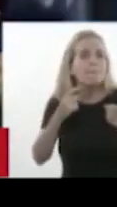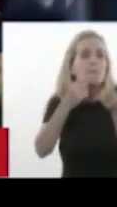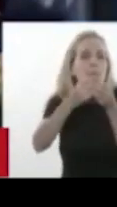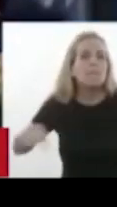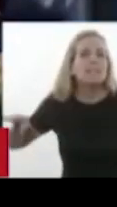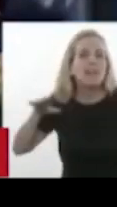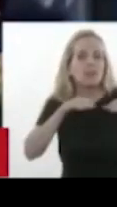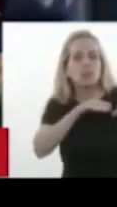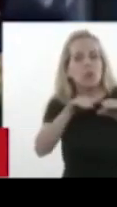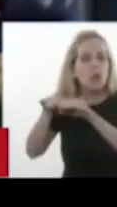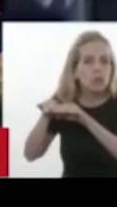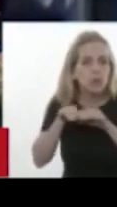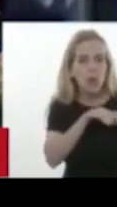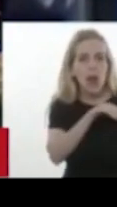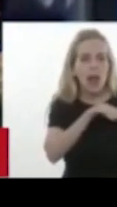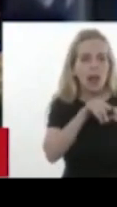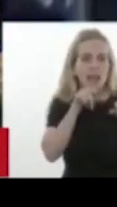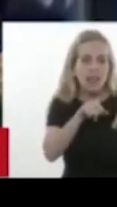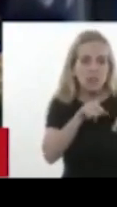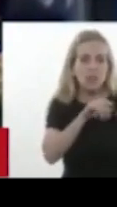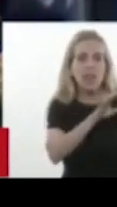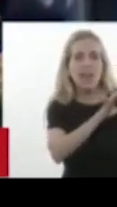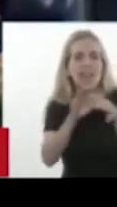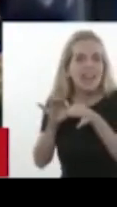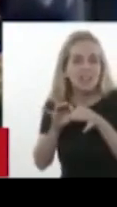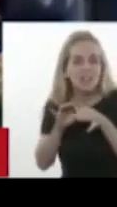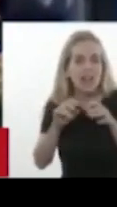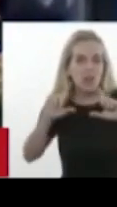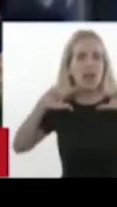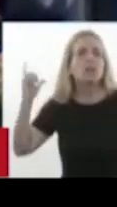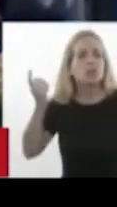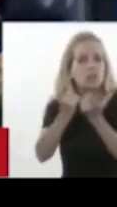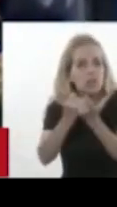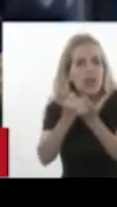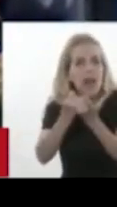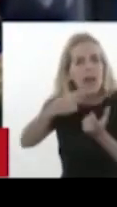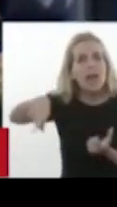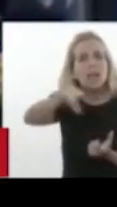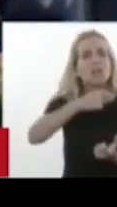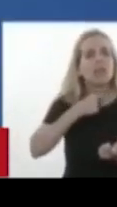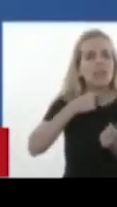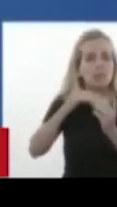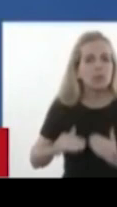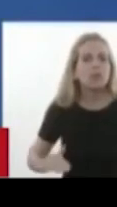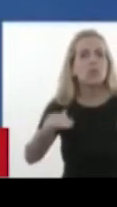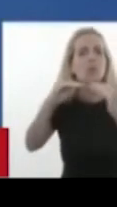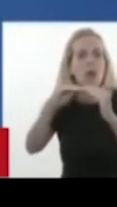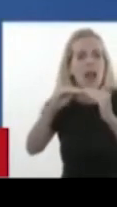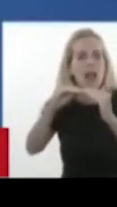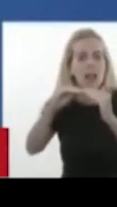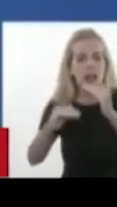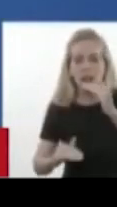redundancia, tiene mucho que ver con esa sociedad igualitaria de la que nosotros hablamos y a la que tanto